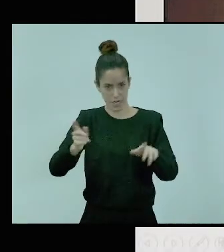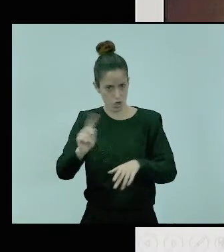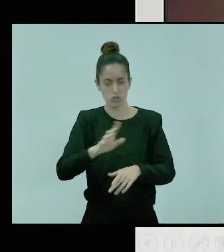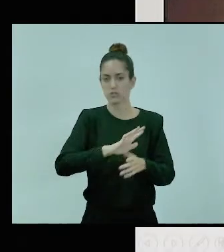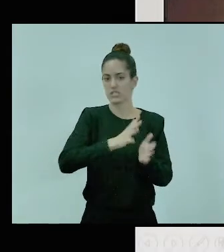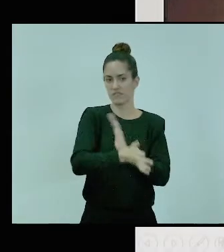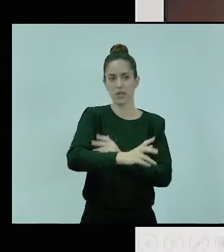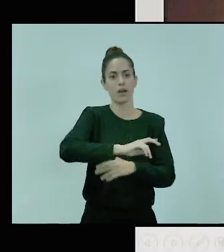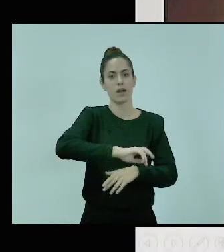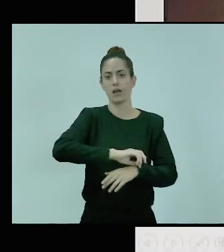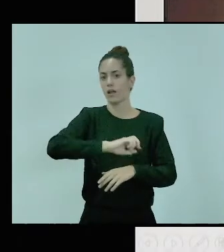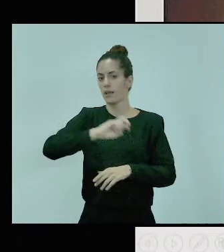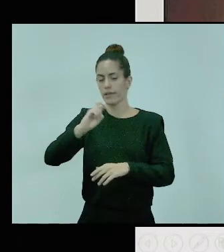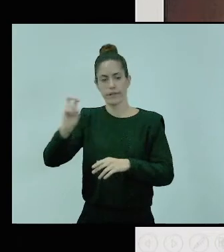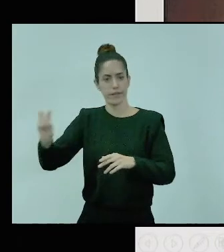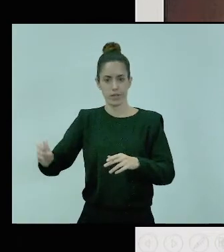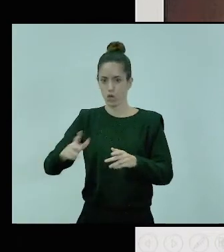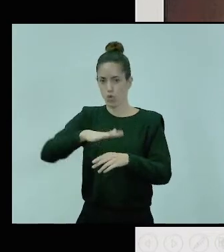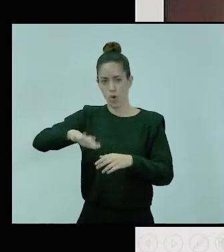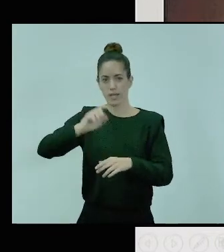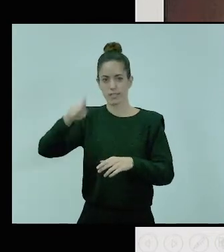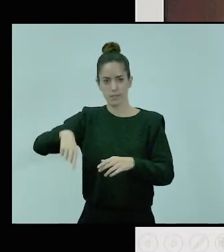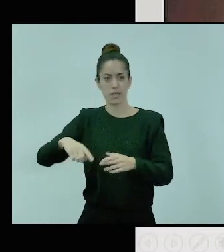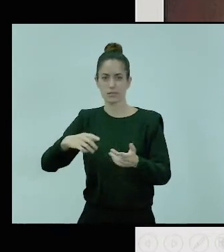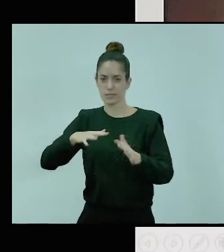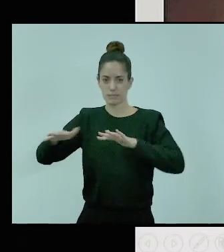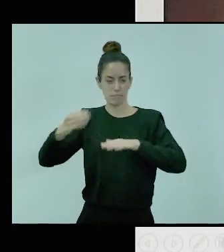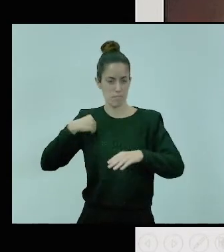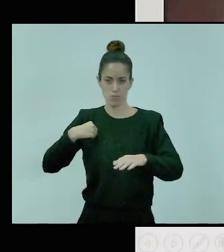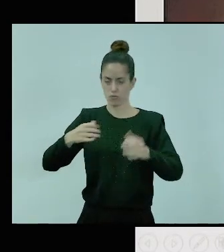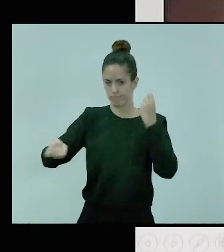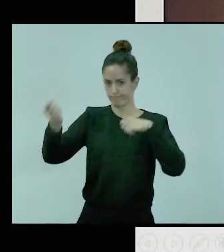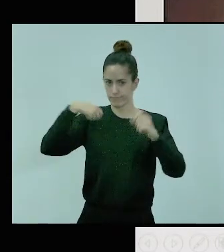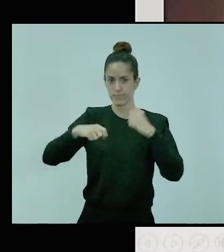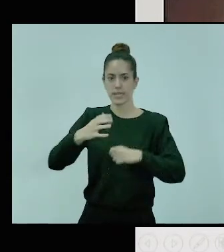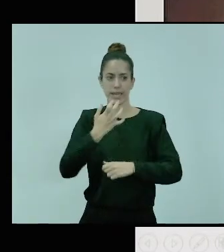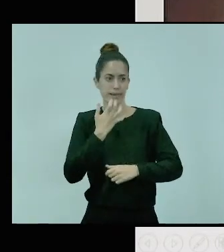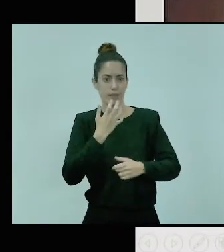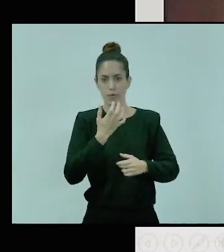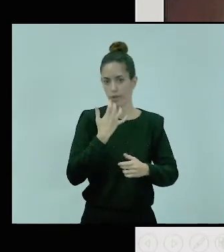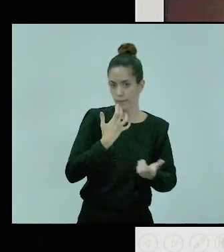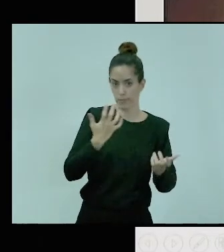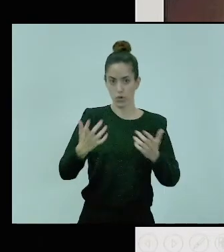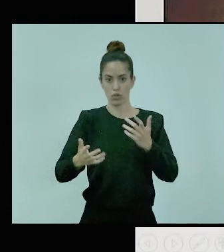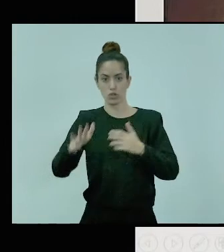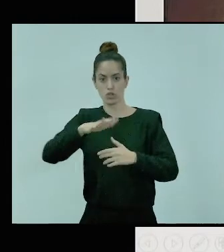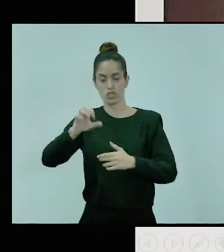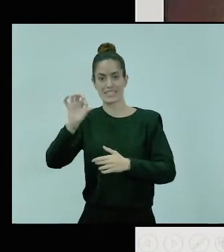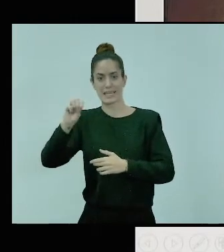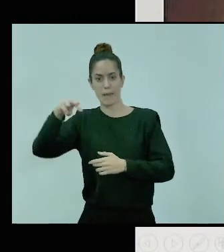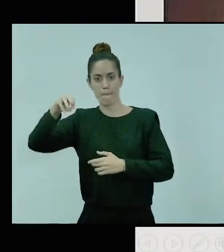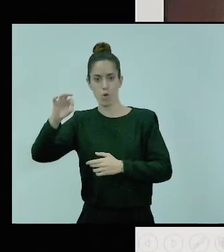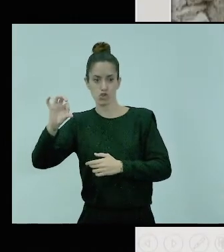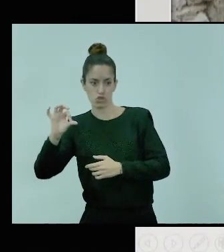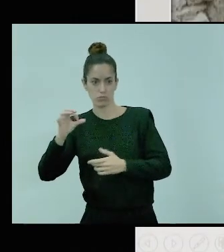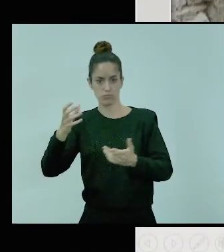que tenemos en Nimrod, en Siria, tenemos también ese mismo comportamiento, en Grecia, en la zona de Samos,